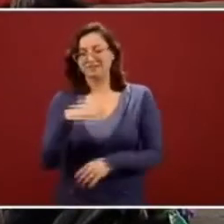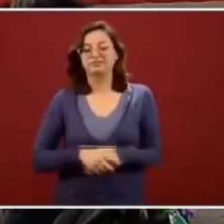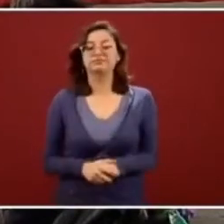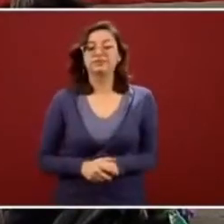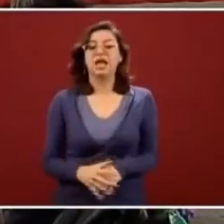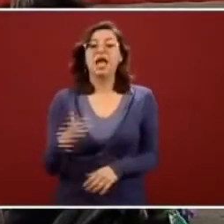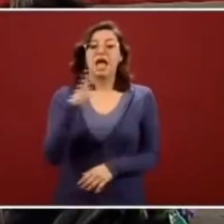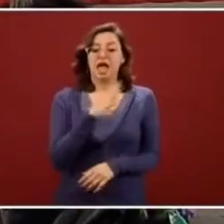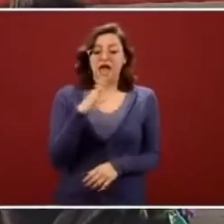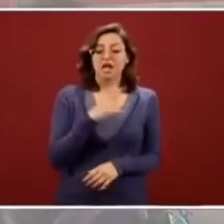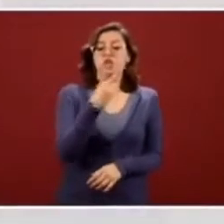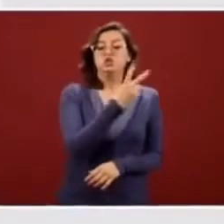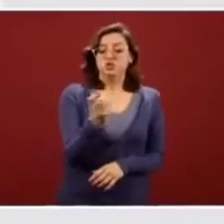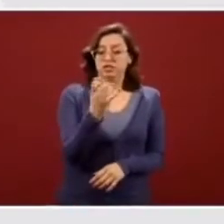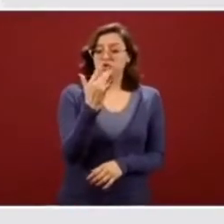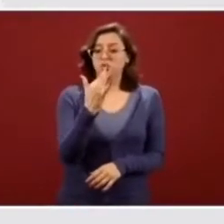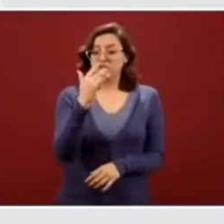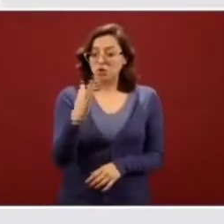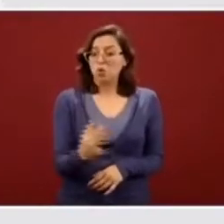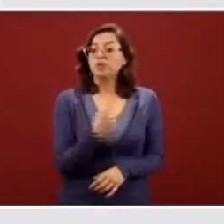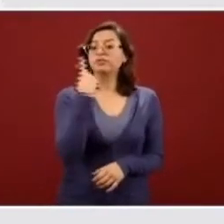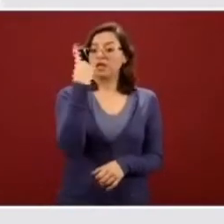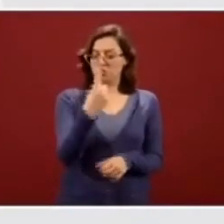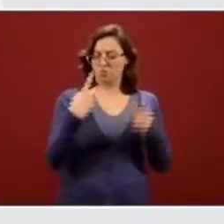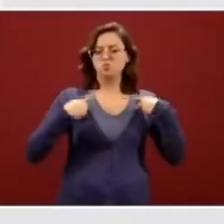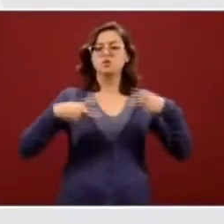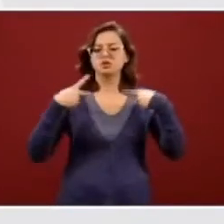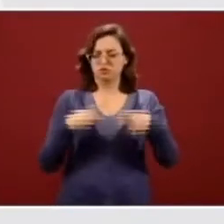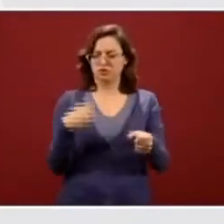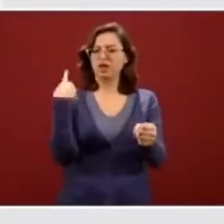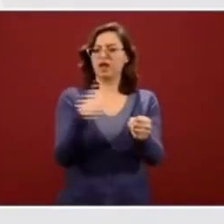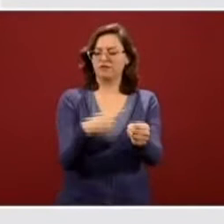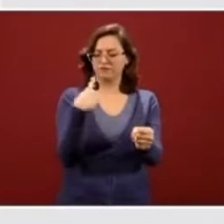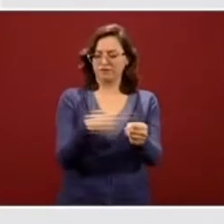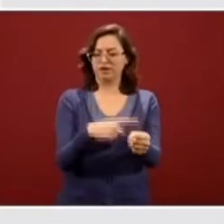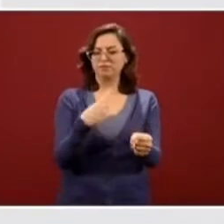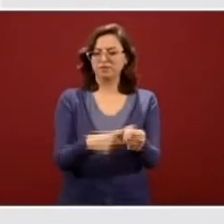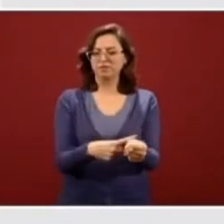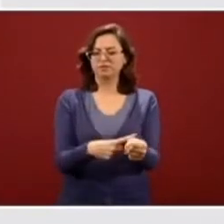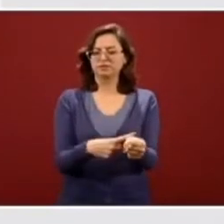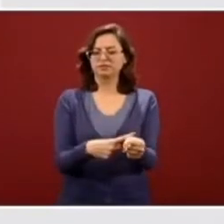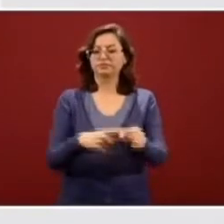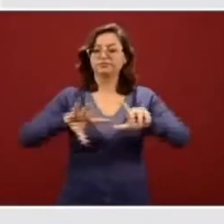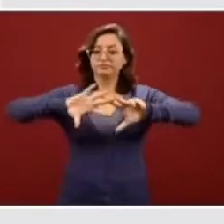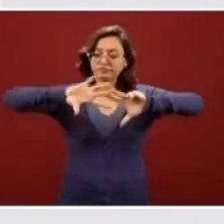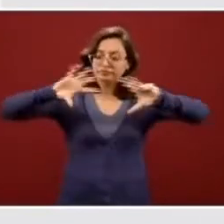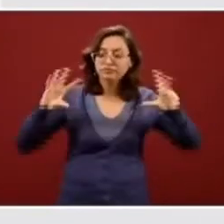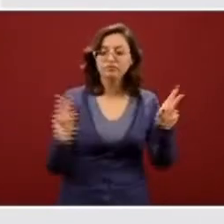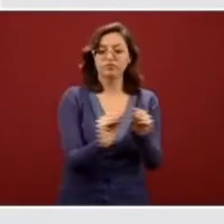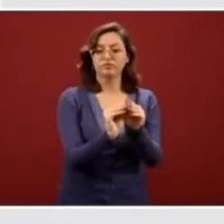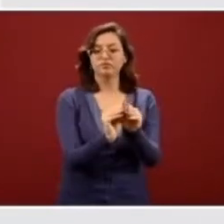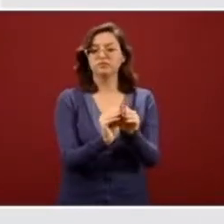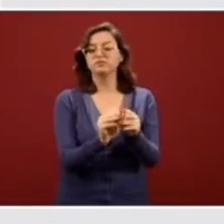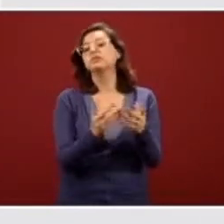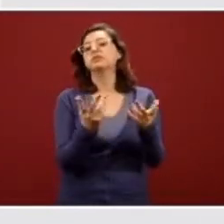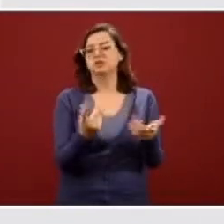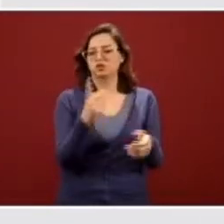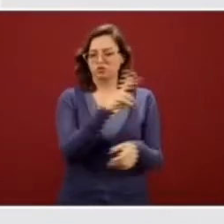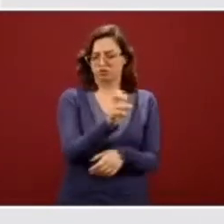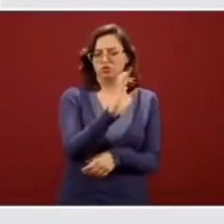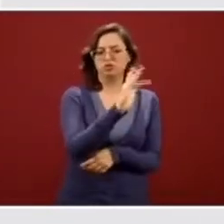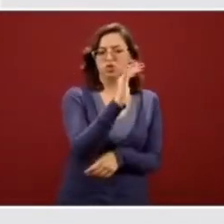251 los casos confirmados con los que salimos, ya lo hemos comentado en ocasiones anteriores, el total de casos sospechosos en donde podemos